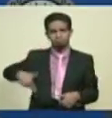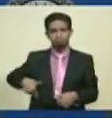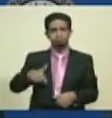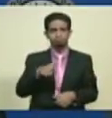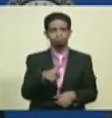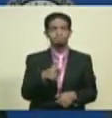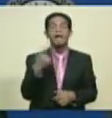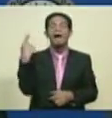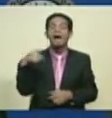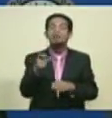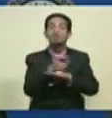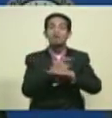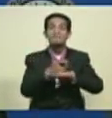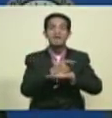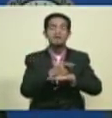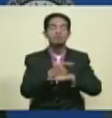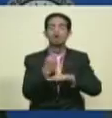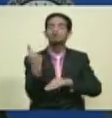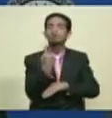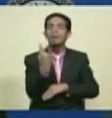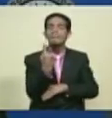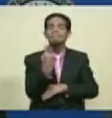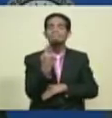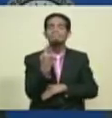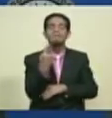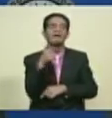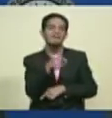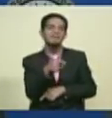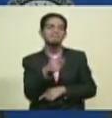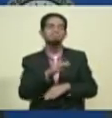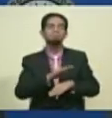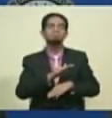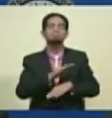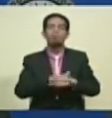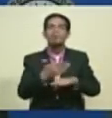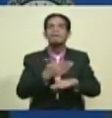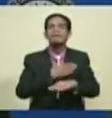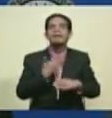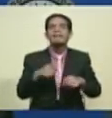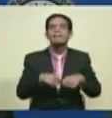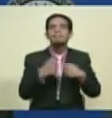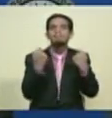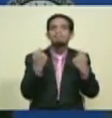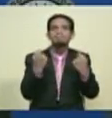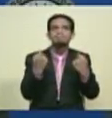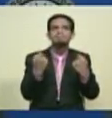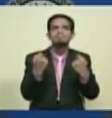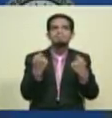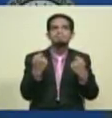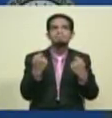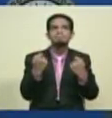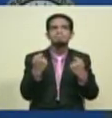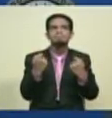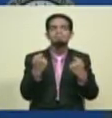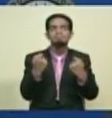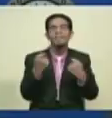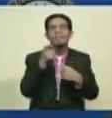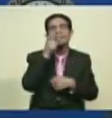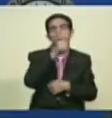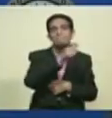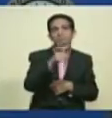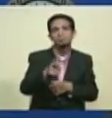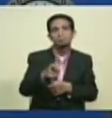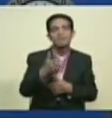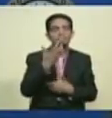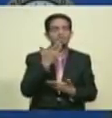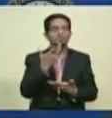sicarios en nuestra América que solo están allí porque quieren destruir o al kirchnerismo o a los partidarios del